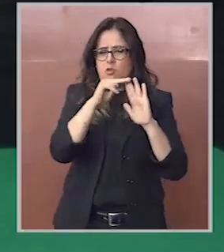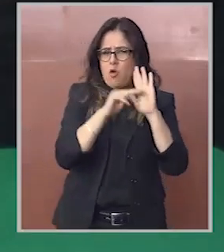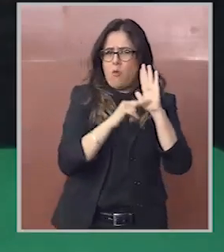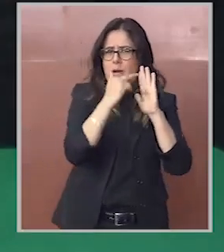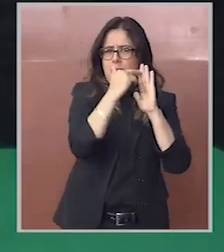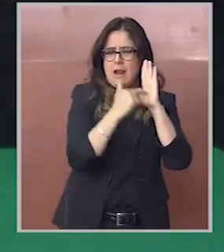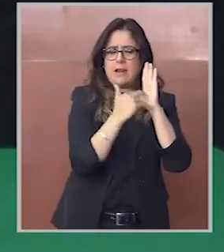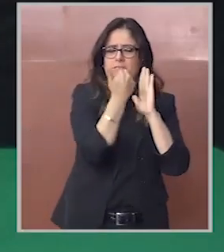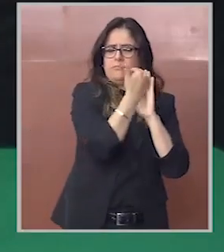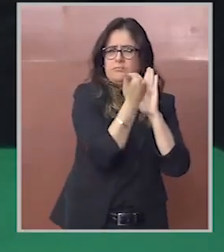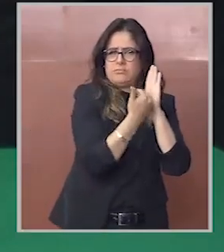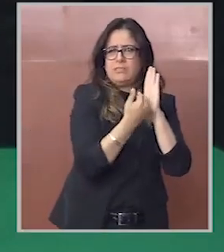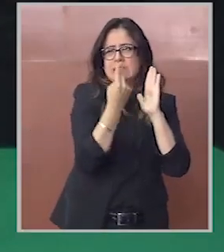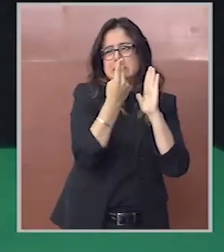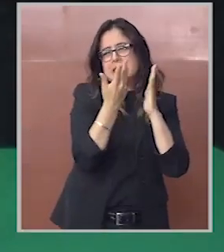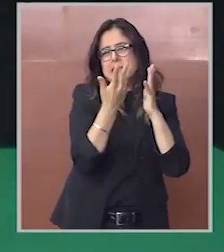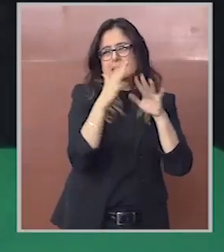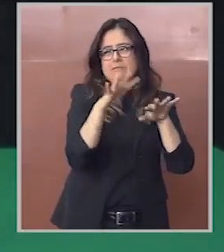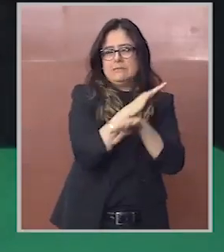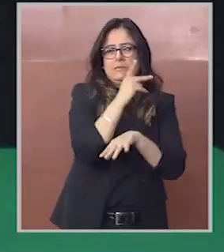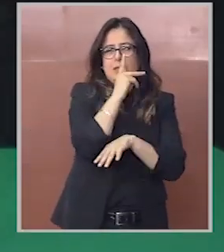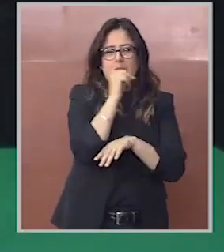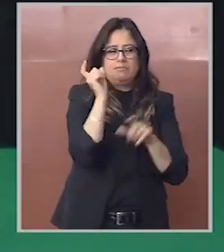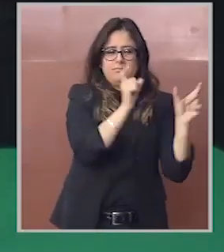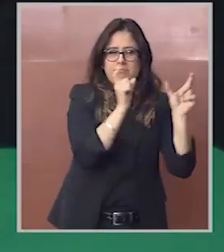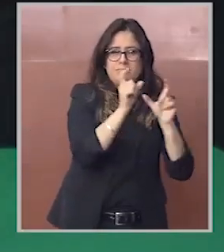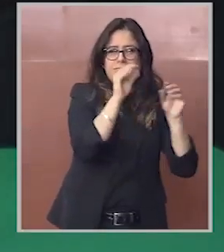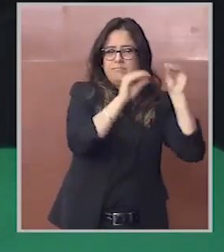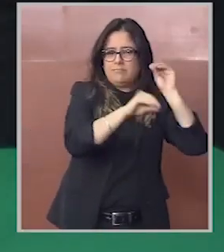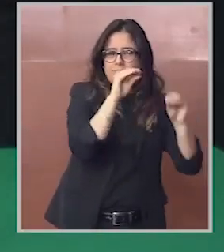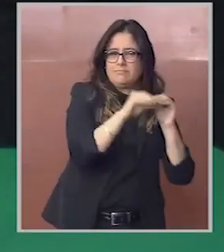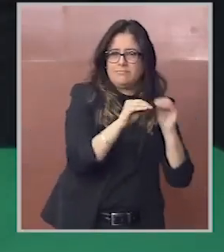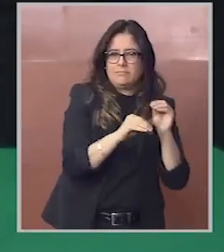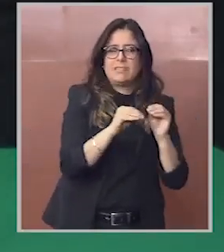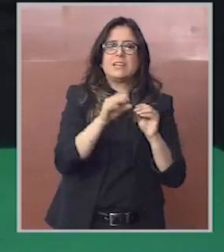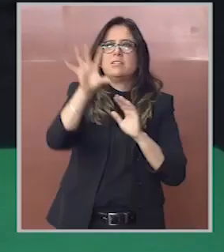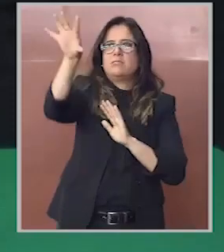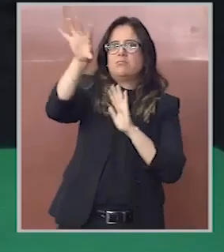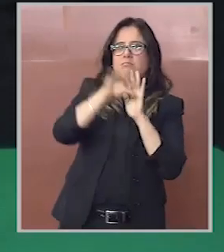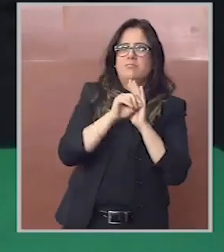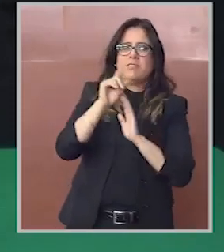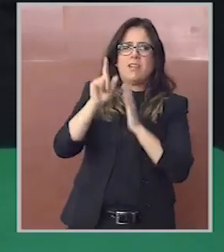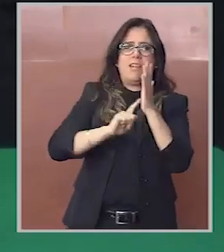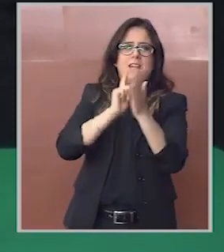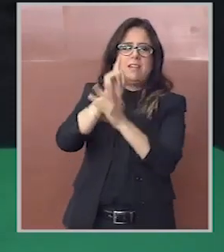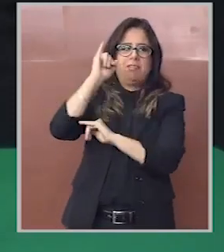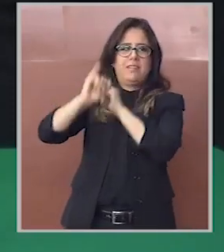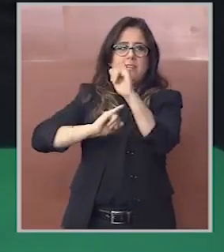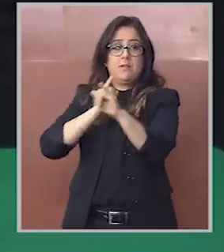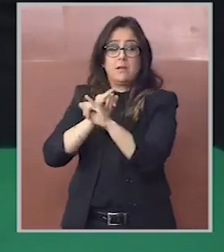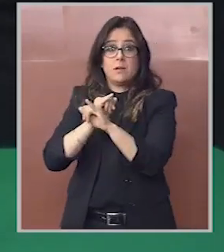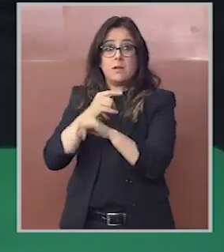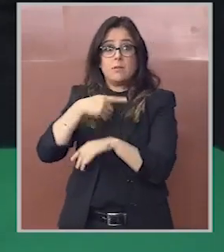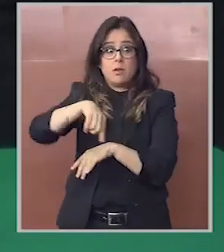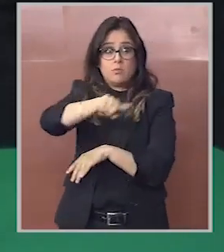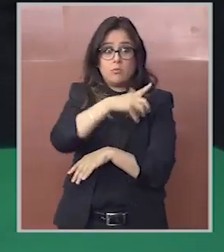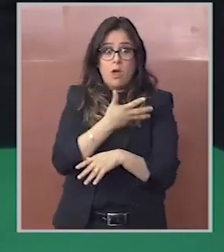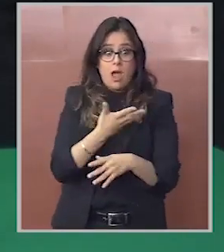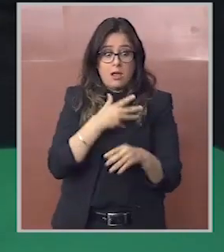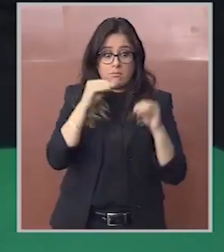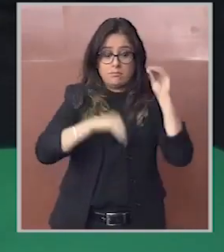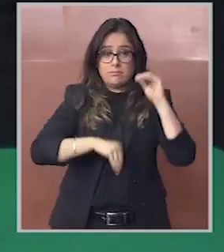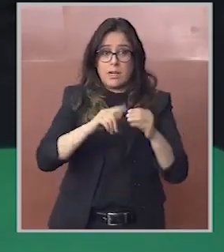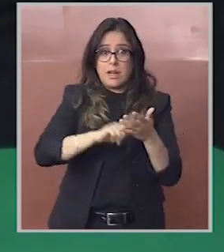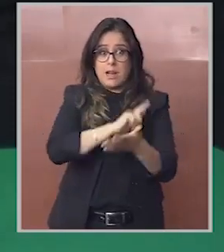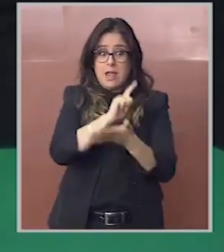a los estándares Internacionales pero cuando ya se desarrollan se diseñan políticas públicas lo ideal es que se tengan en cuenta este